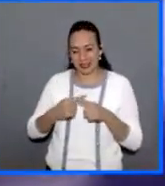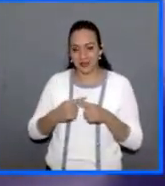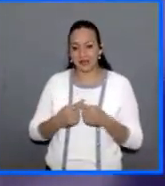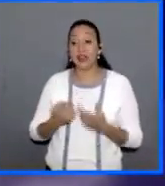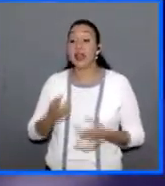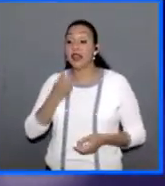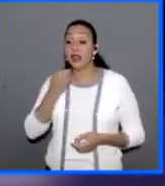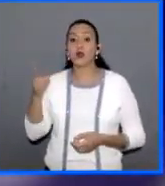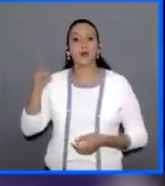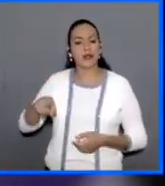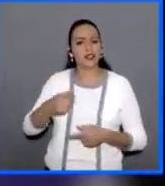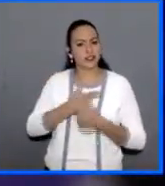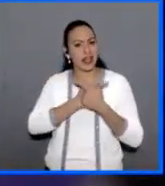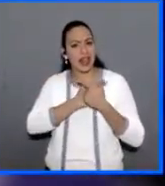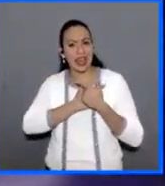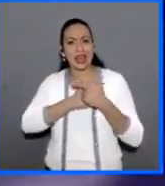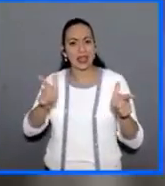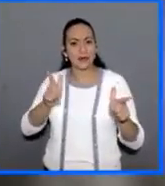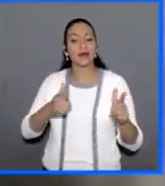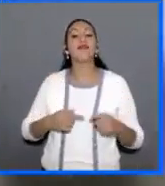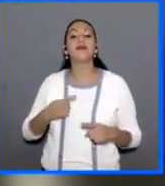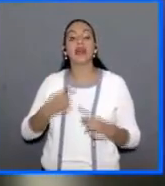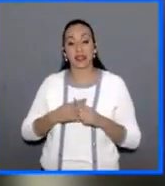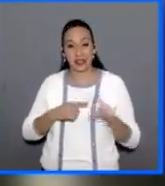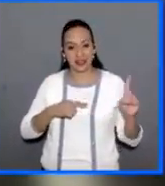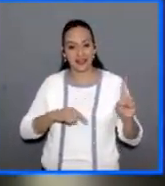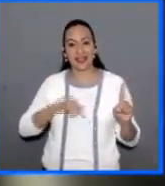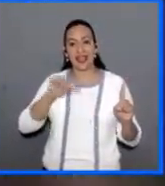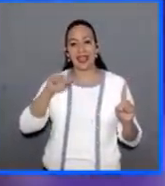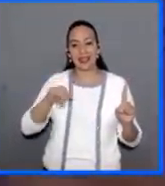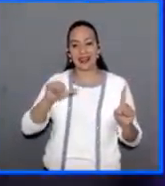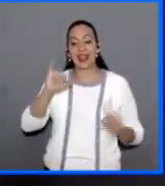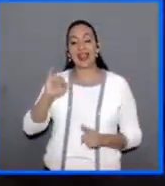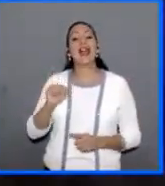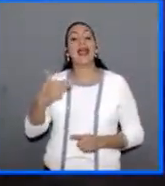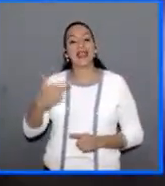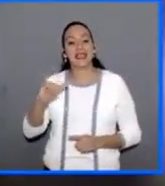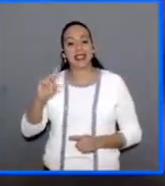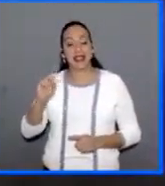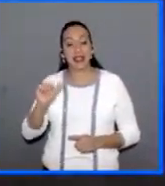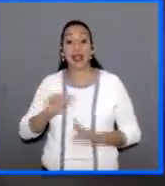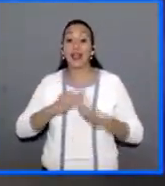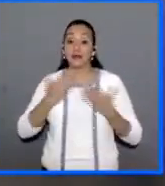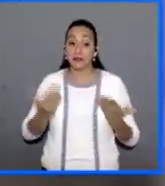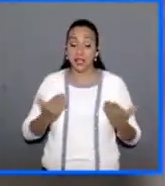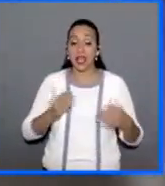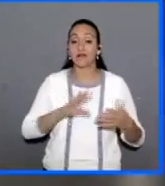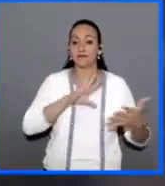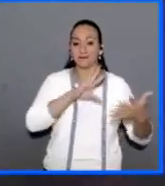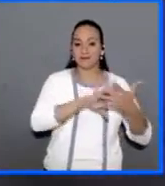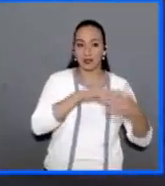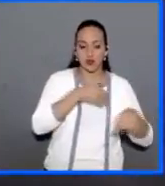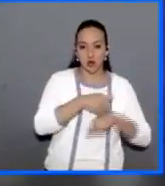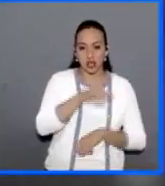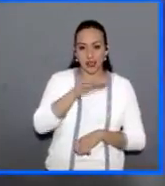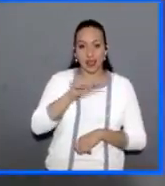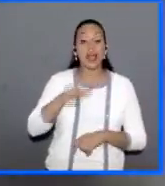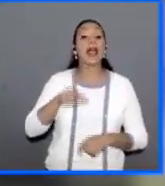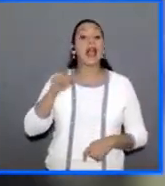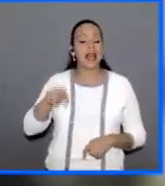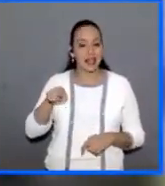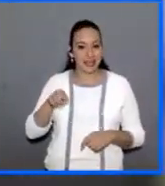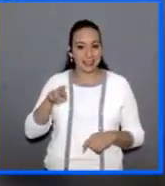inmediata liberación, Juana Hilda González Lomelí abandonó las instalaciones del Ceferezo 16 en Coatlán del Río